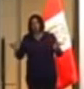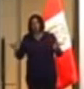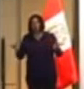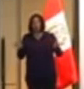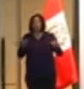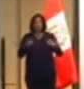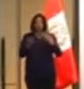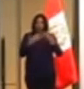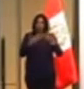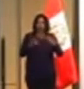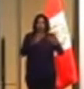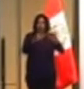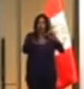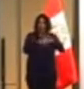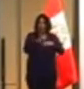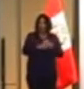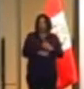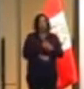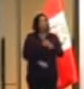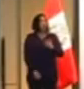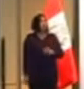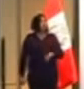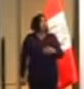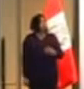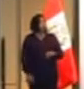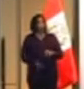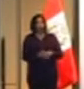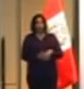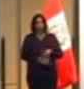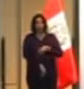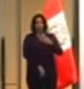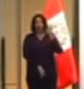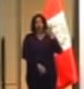Cuando yo hablo de 6 años, suena un montón de tiempo.